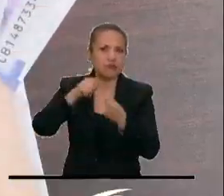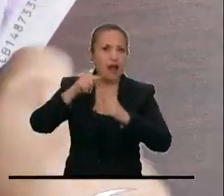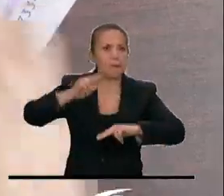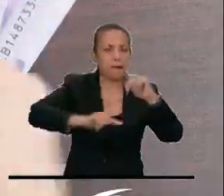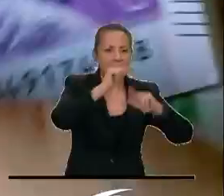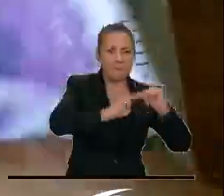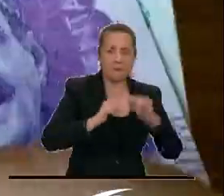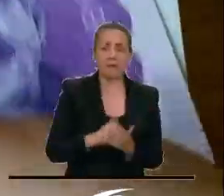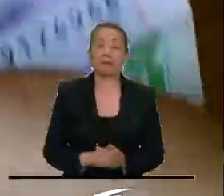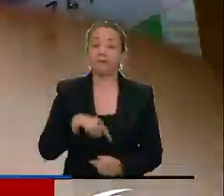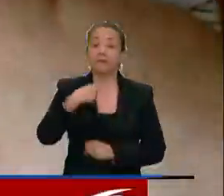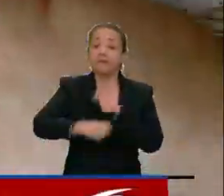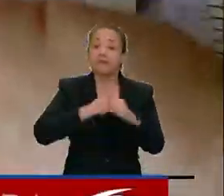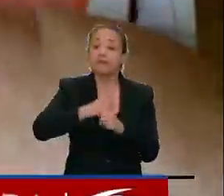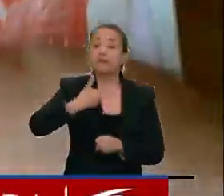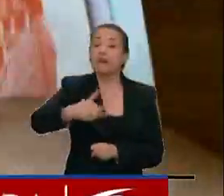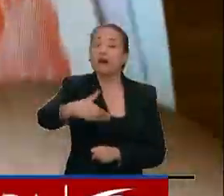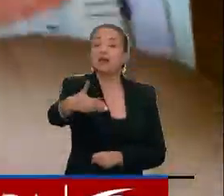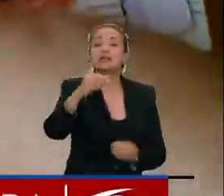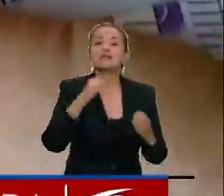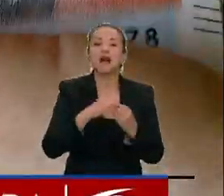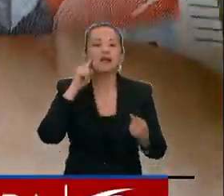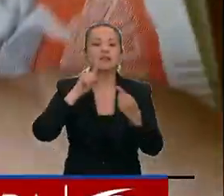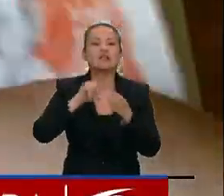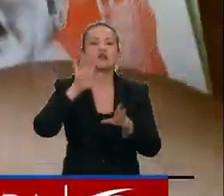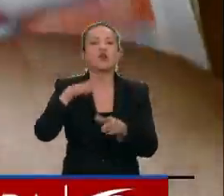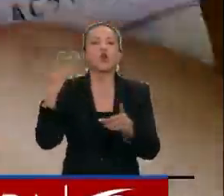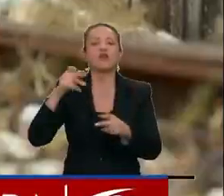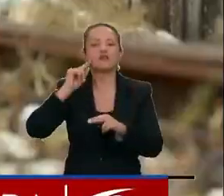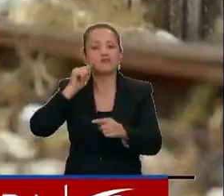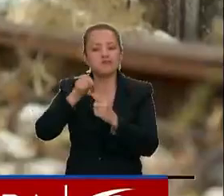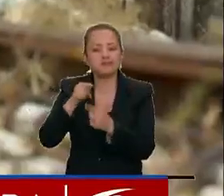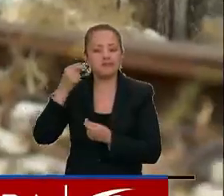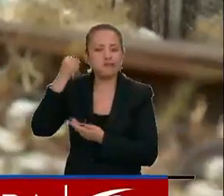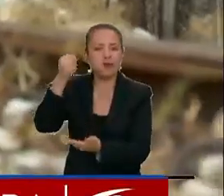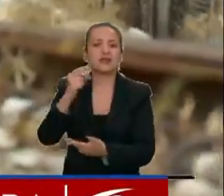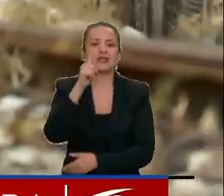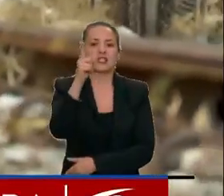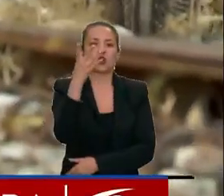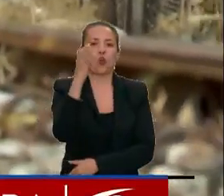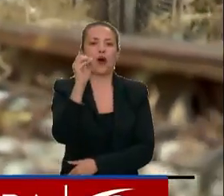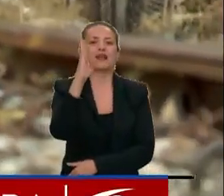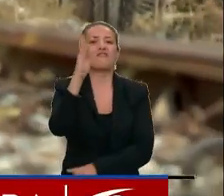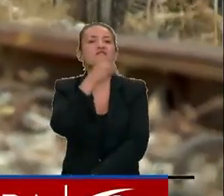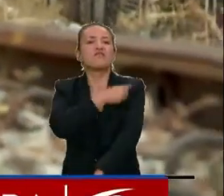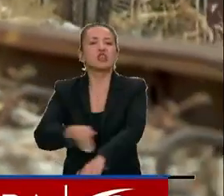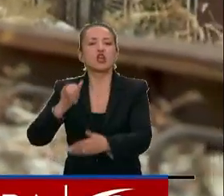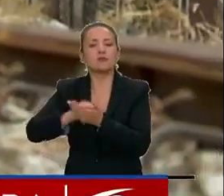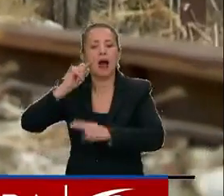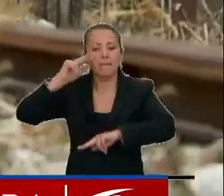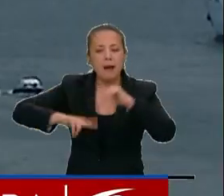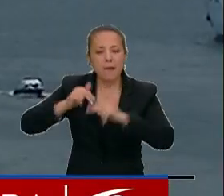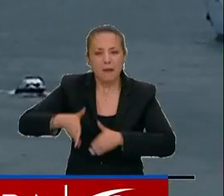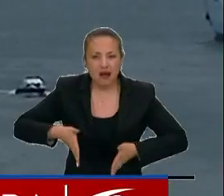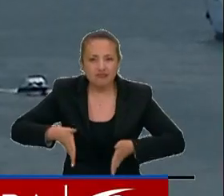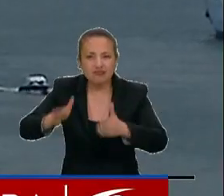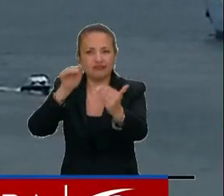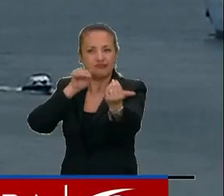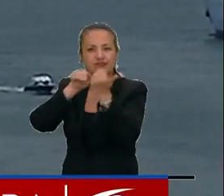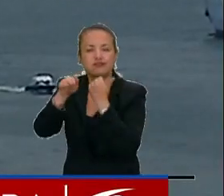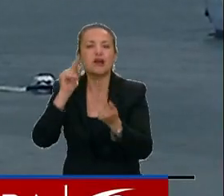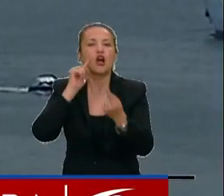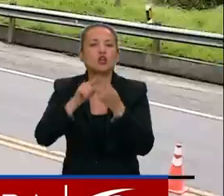En los próximos años, la inversión para el sector transporte será de 140 billones de pesos para la construcción de corredores férreos